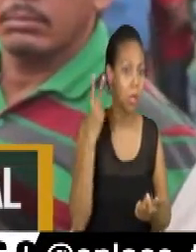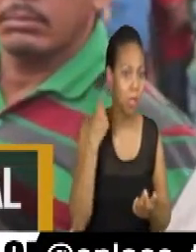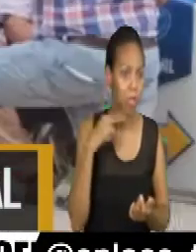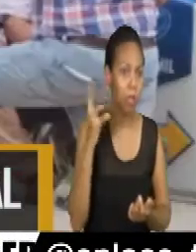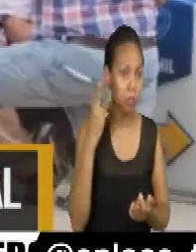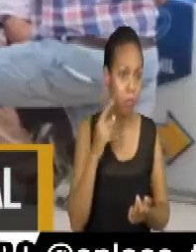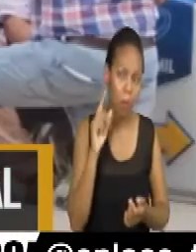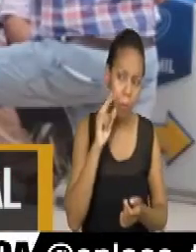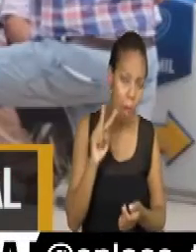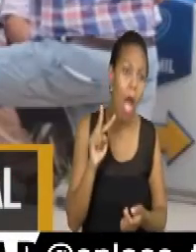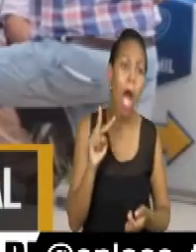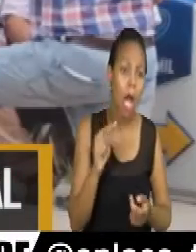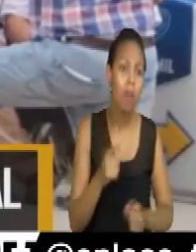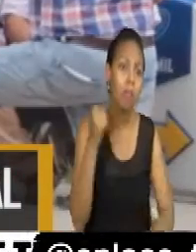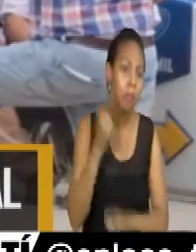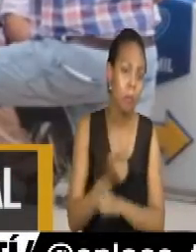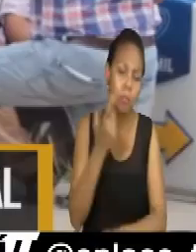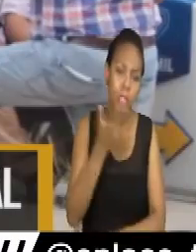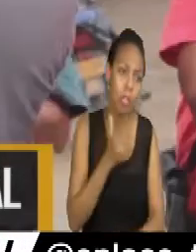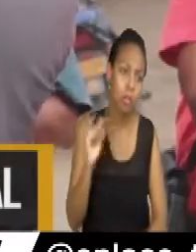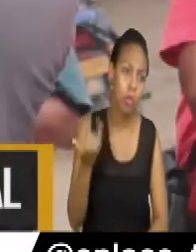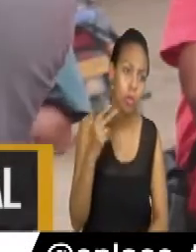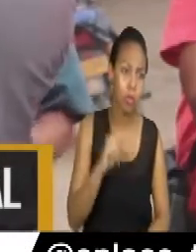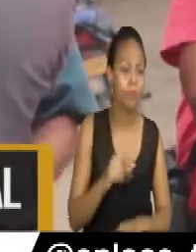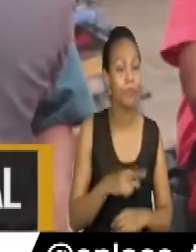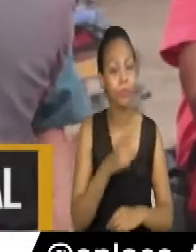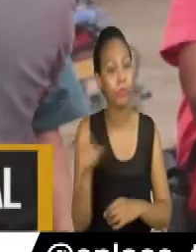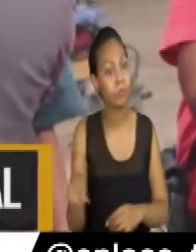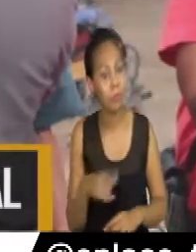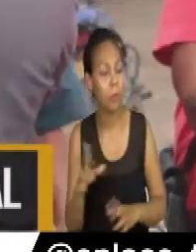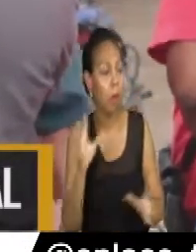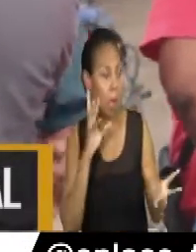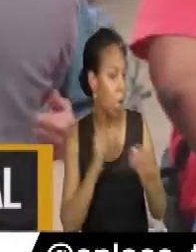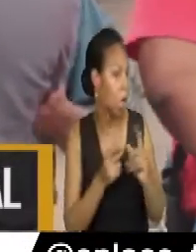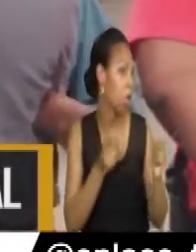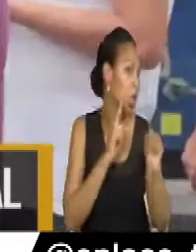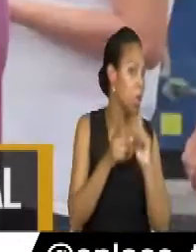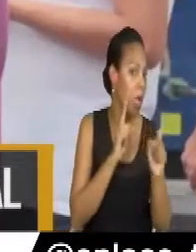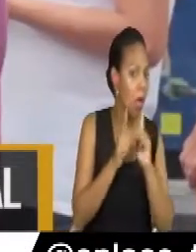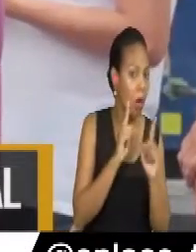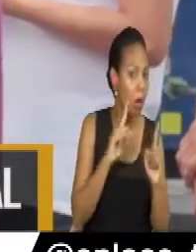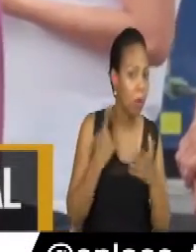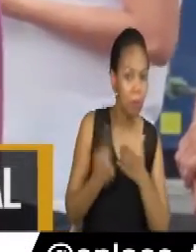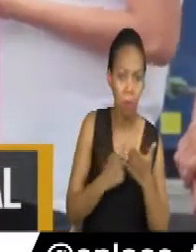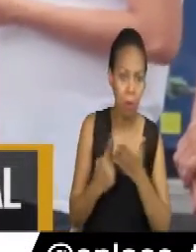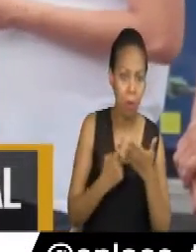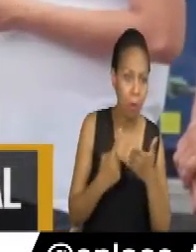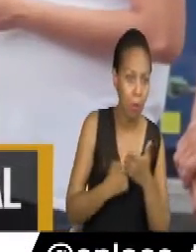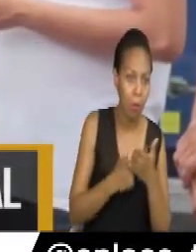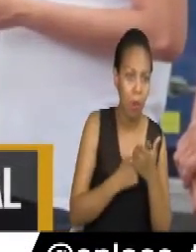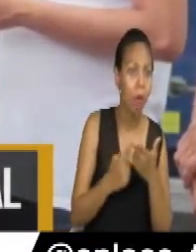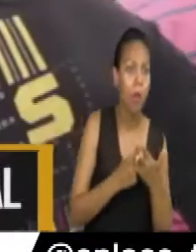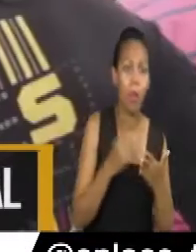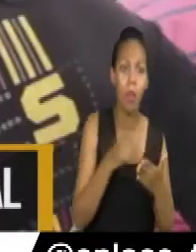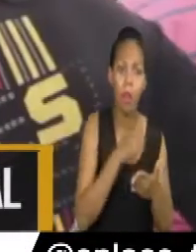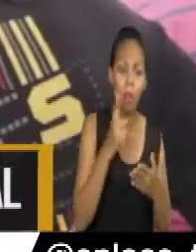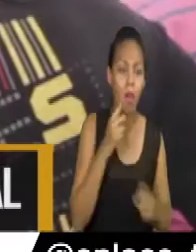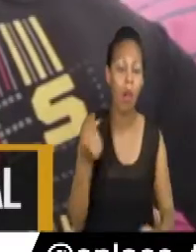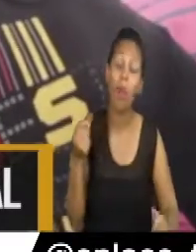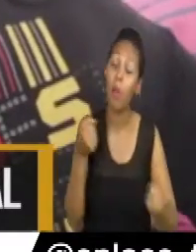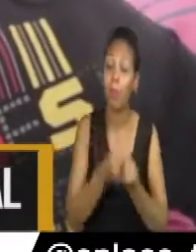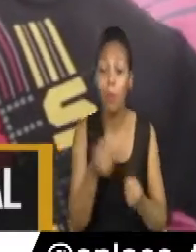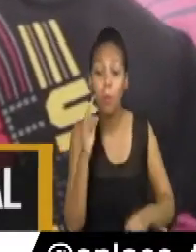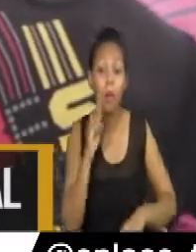o no están cumpliendo. Transportadores se abrieron de manera satisfactoria al diálogo y se convertirán en los principales veedores de las obras de